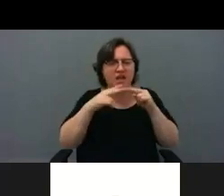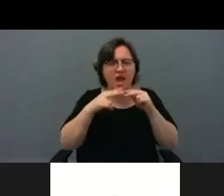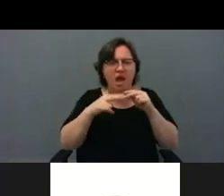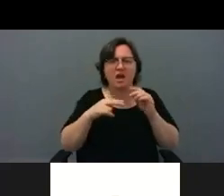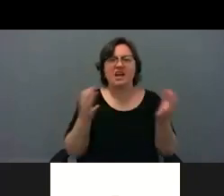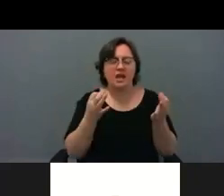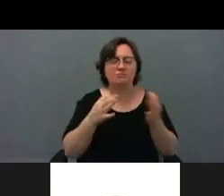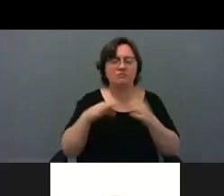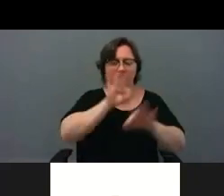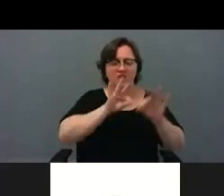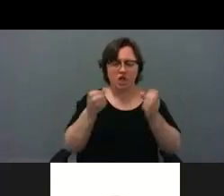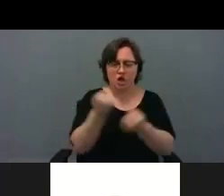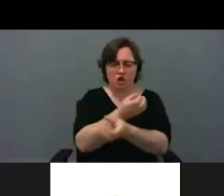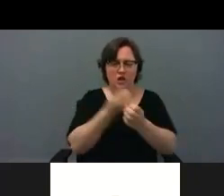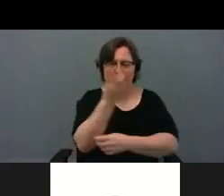cenas,